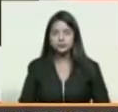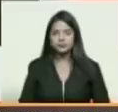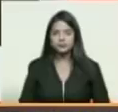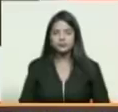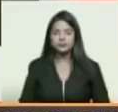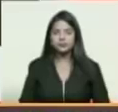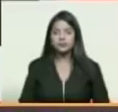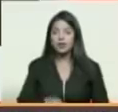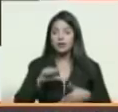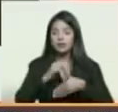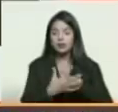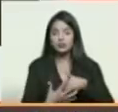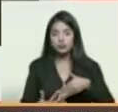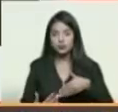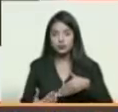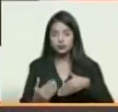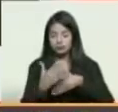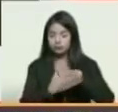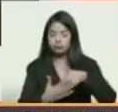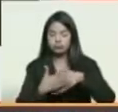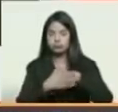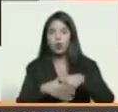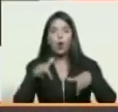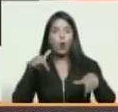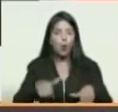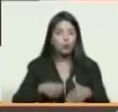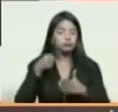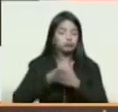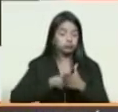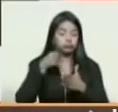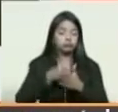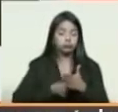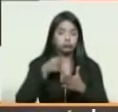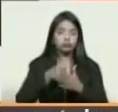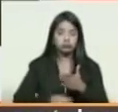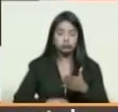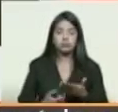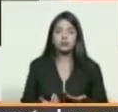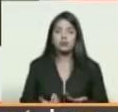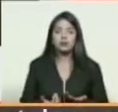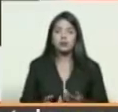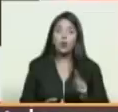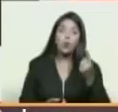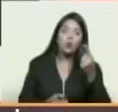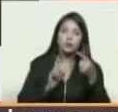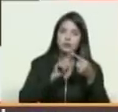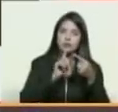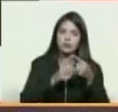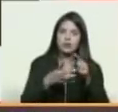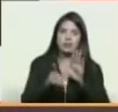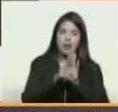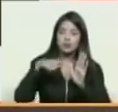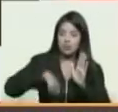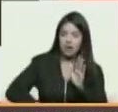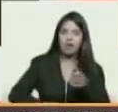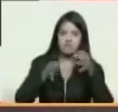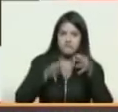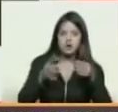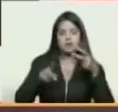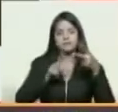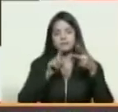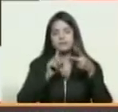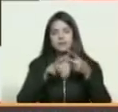de Sudamérica hoy están librando una batalla. Uno por el derecho al salario, otro por